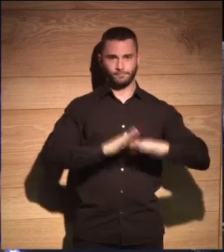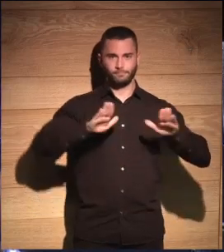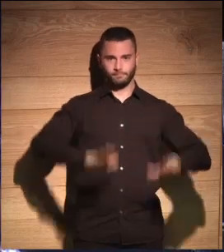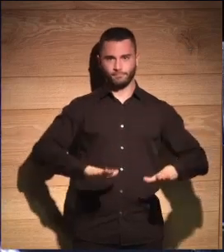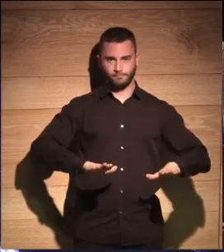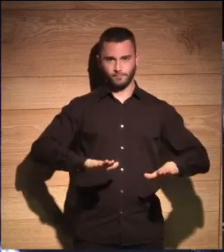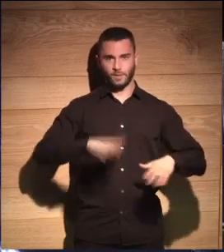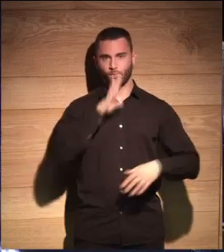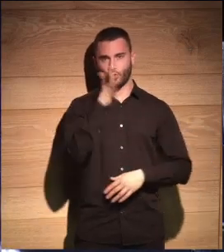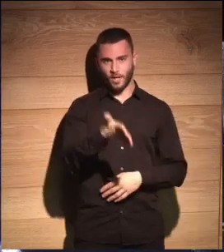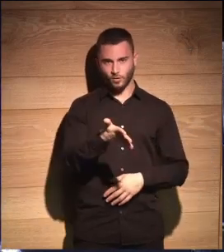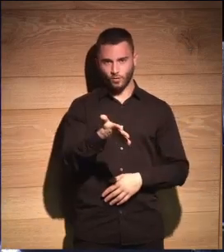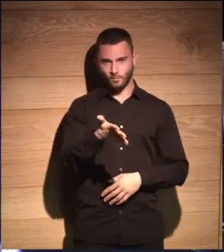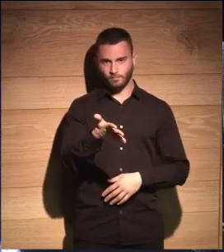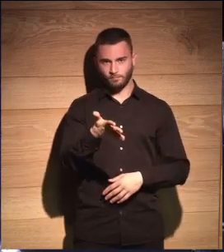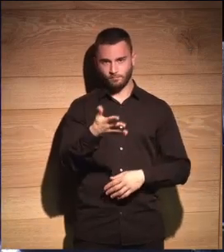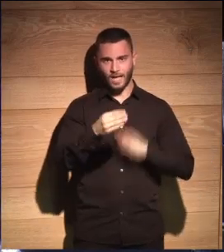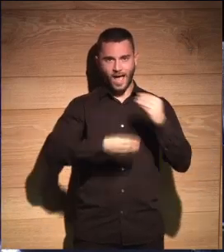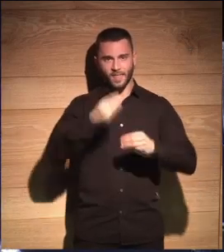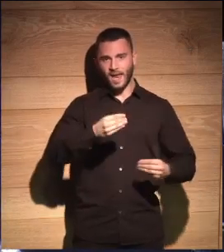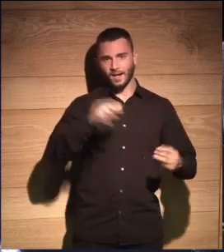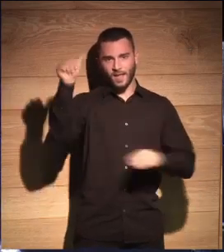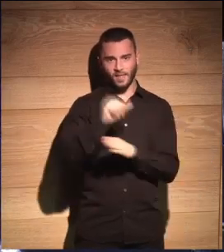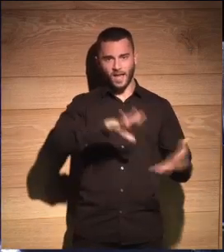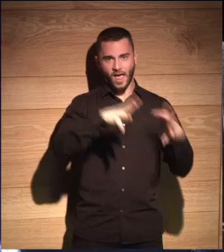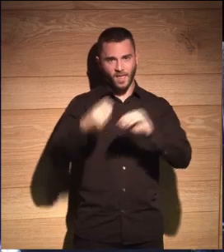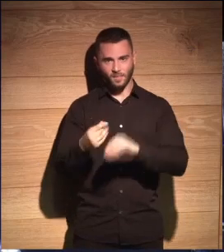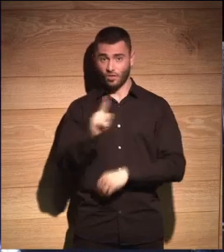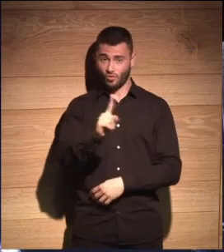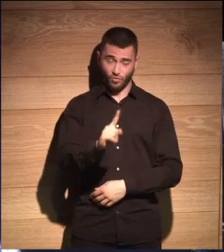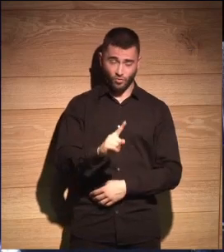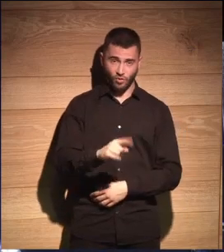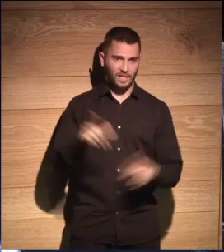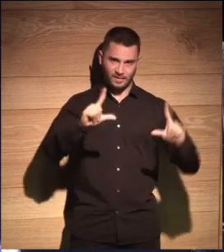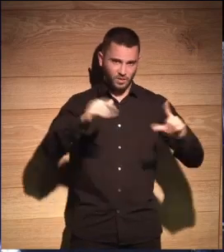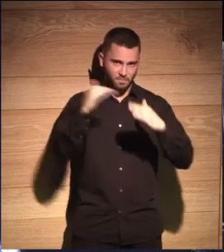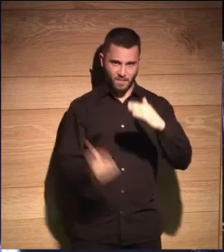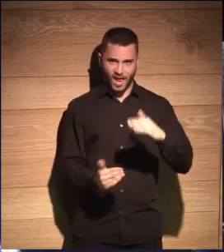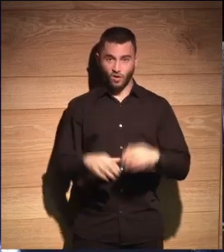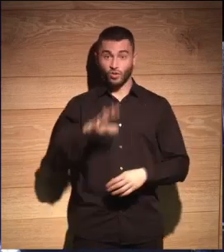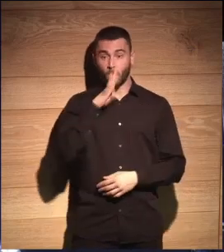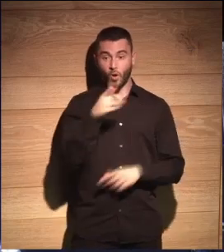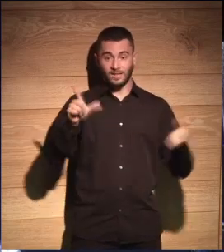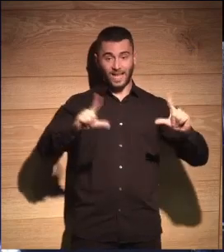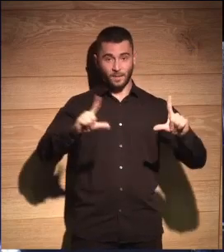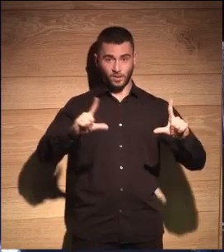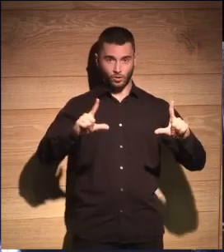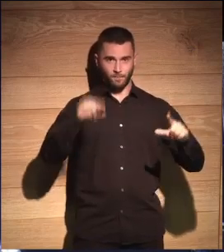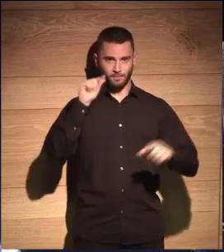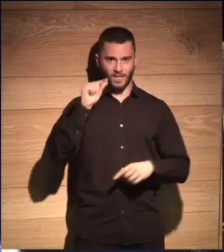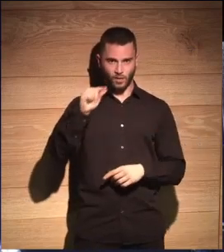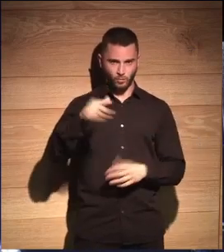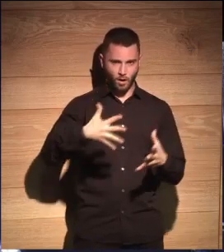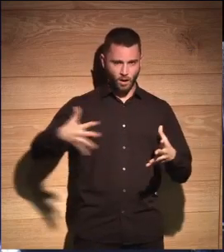lanzado al final a hacer una adaptación al cine y mucho menos a la televisión, porque serían aún más minutos